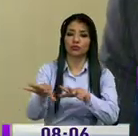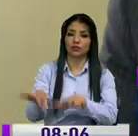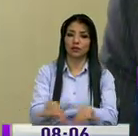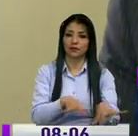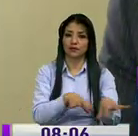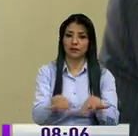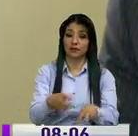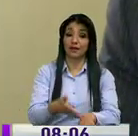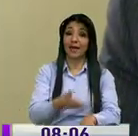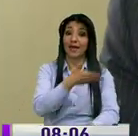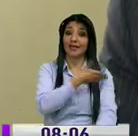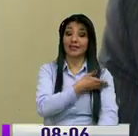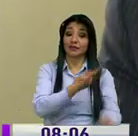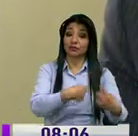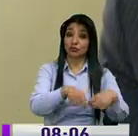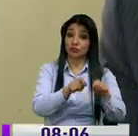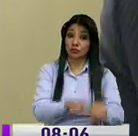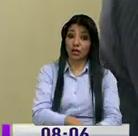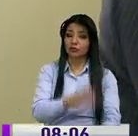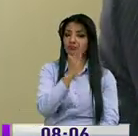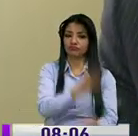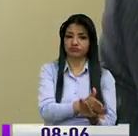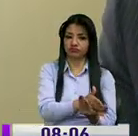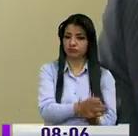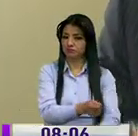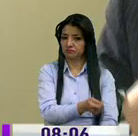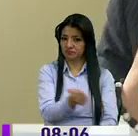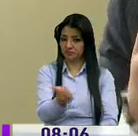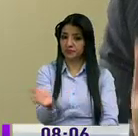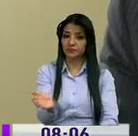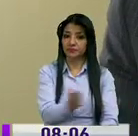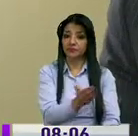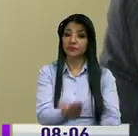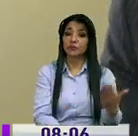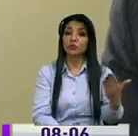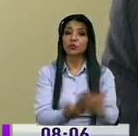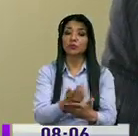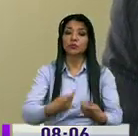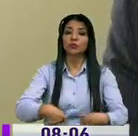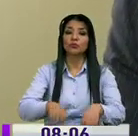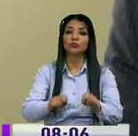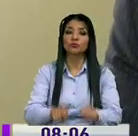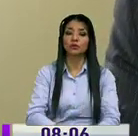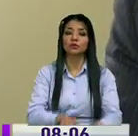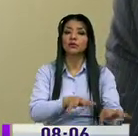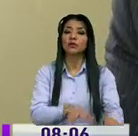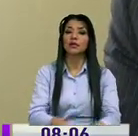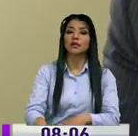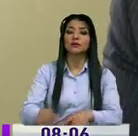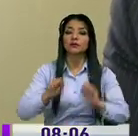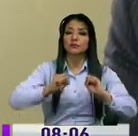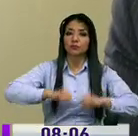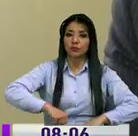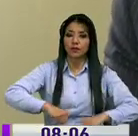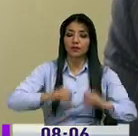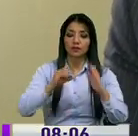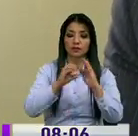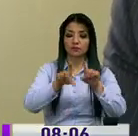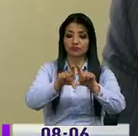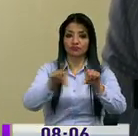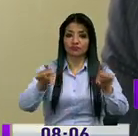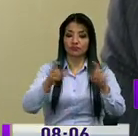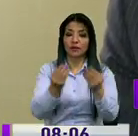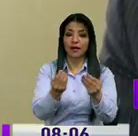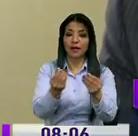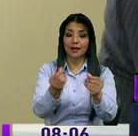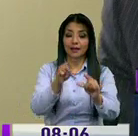los contratos de operación que están vigentes en la actualidad y se firmen unos nuevos contratos de operación con la cláusula de parámetros de